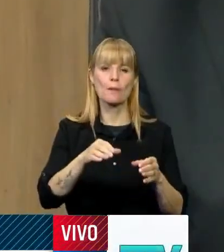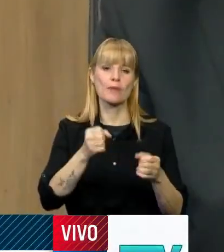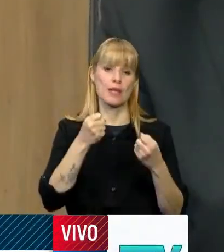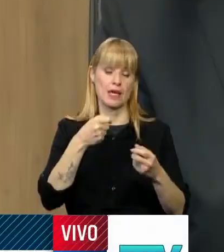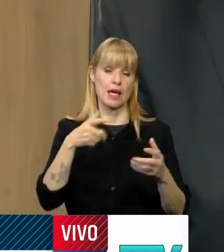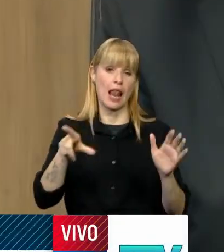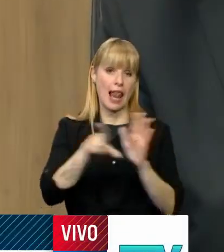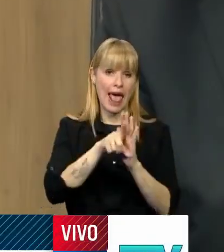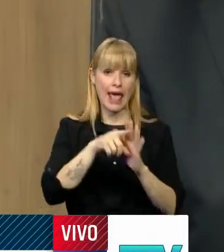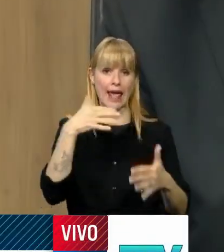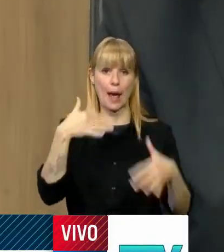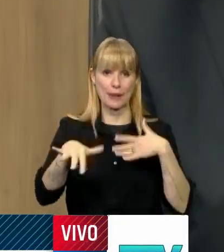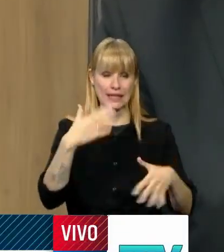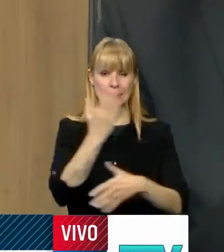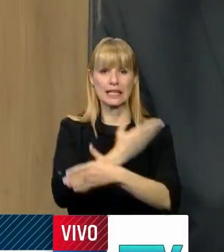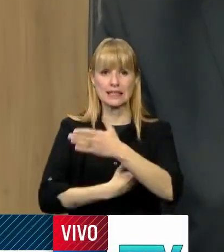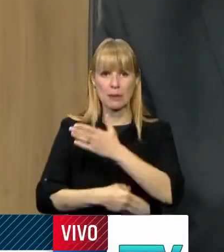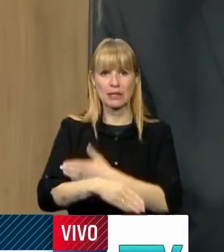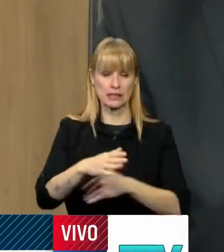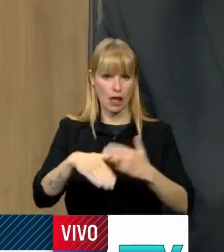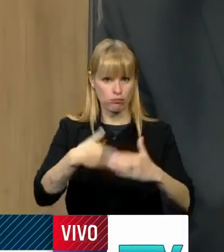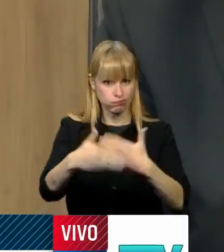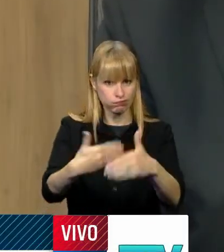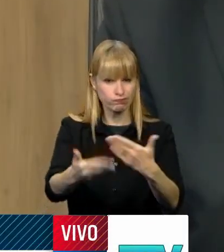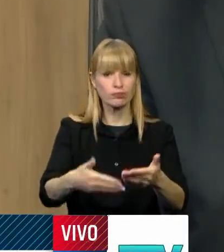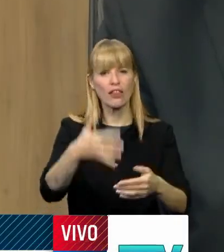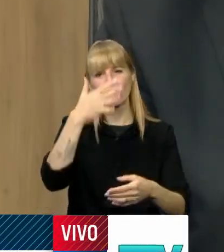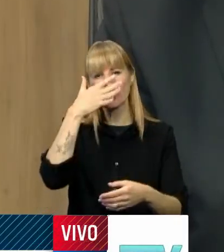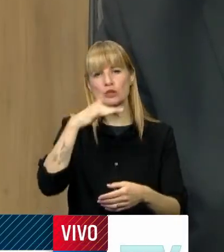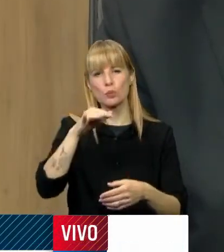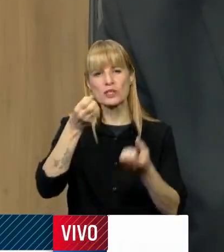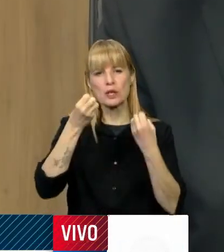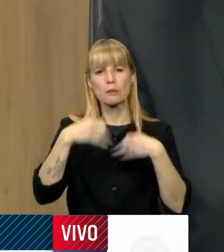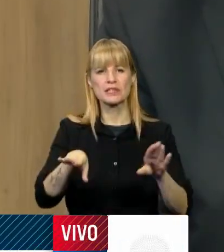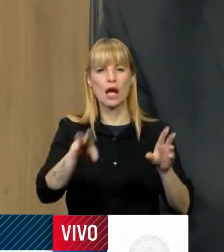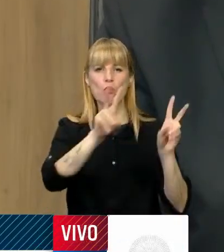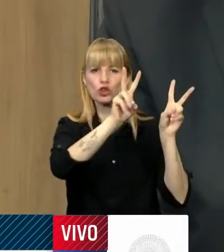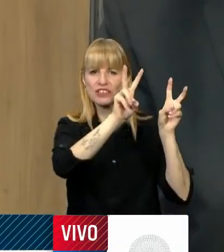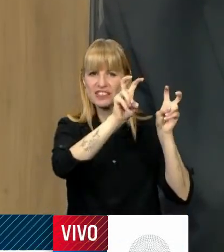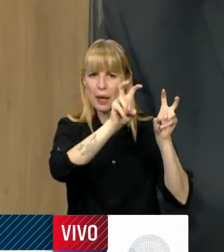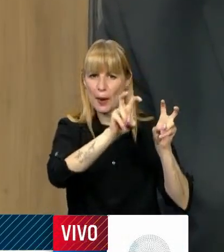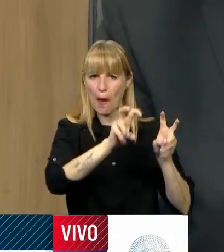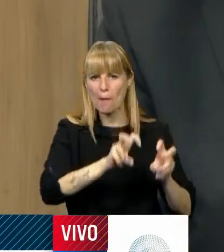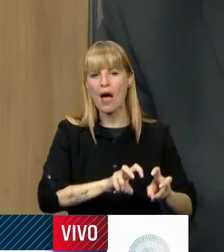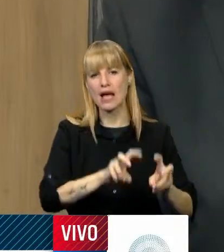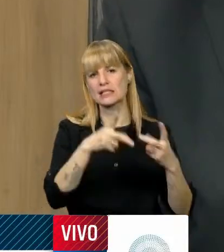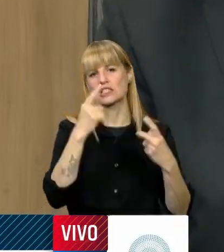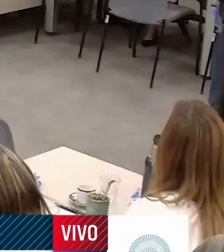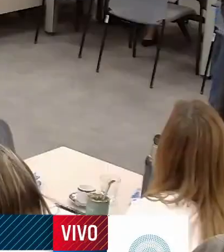en discapacidad. Ahí tenemos imágenes de la última reunión. Daniel Arroyo es el presidente de la comisión.